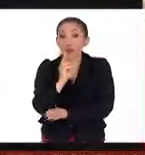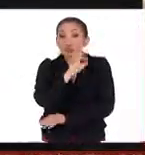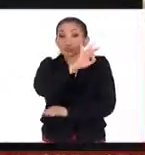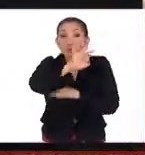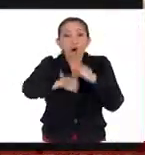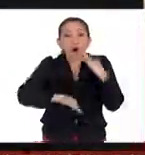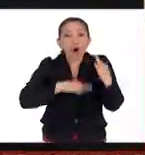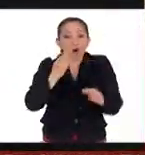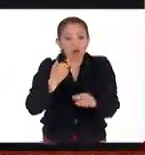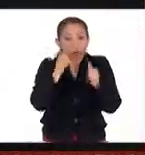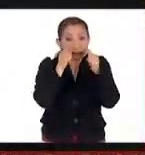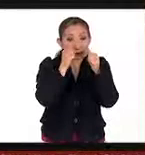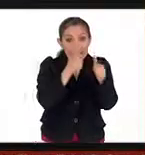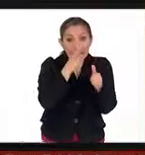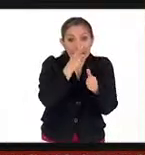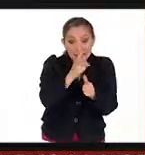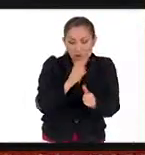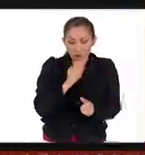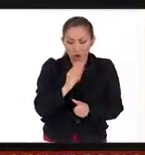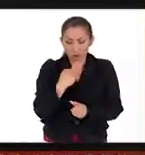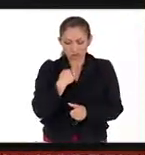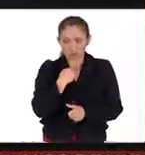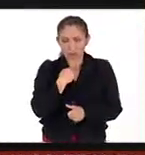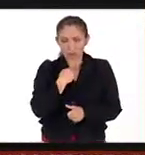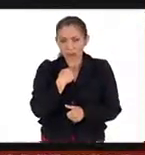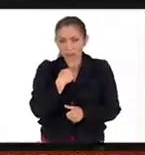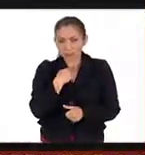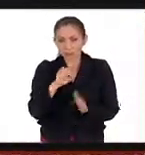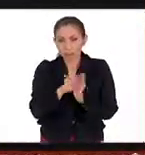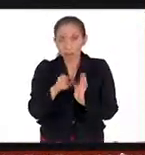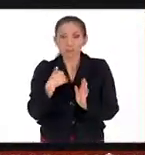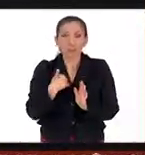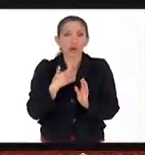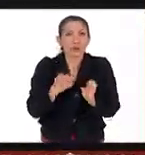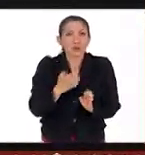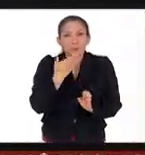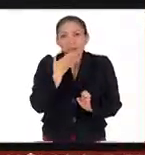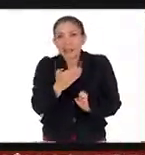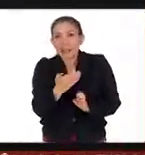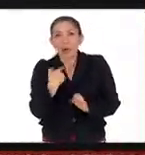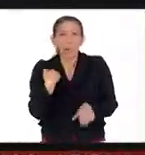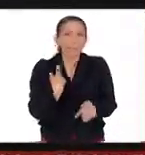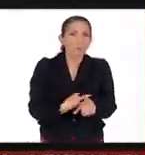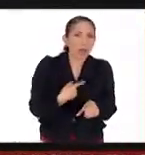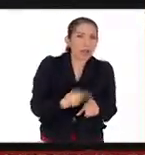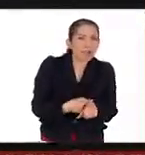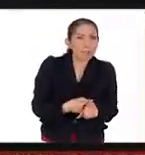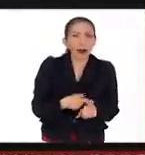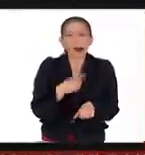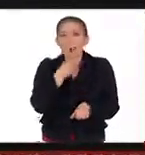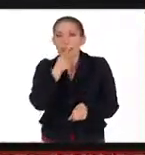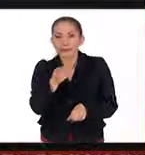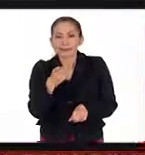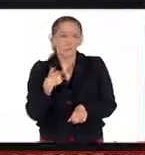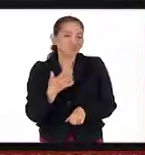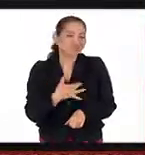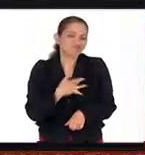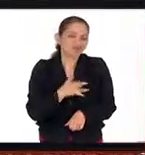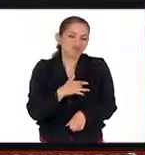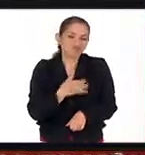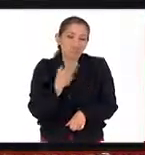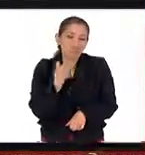le hagamos caso a lo que dice nuestra voz, porque puede decir estoy muy bien, o puede decir estoy enferma, o puede decir no tengo ganas